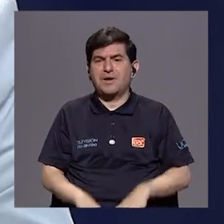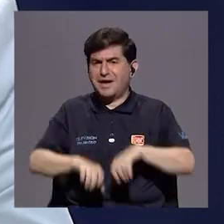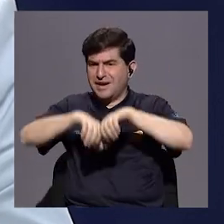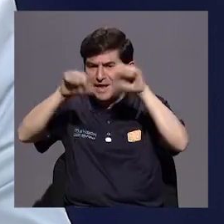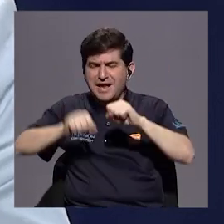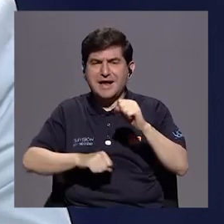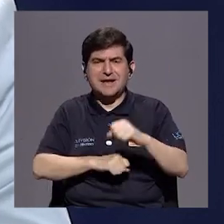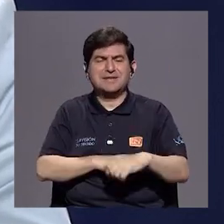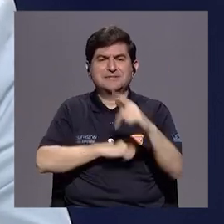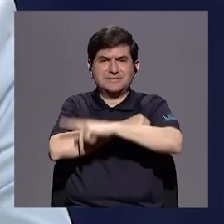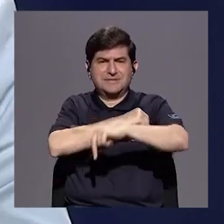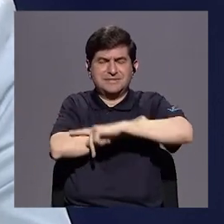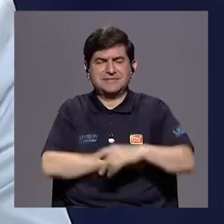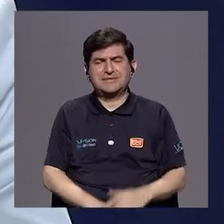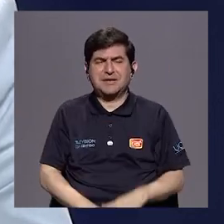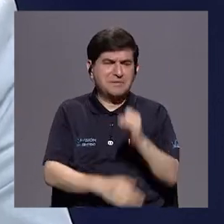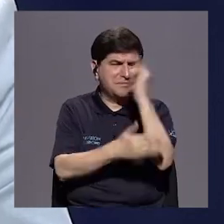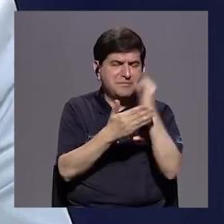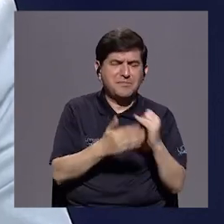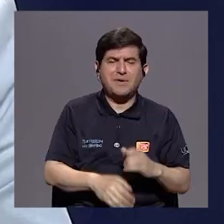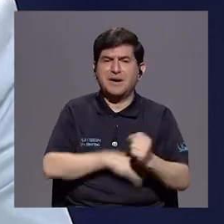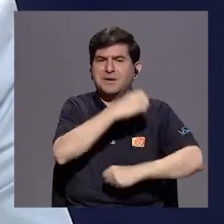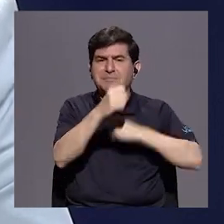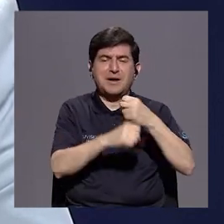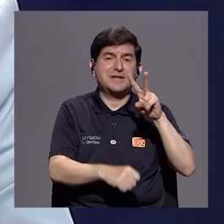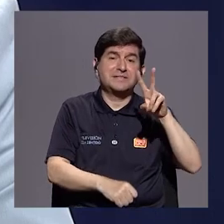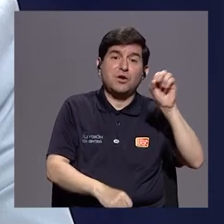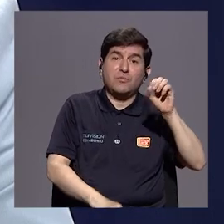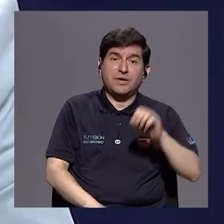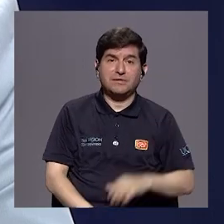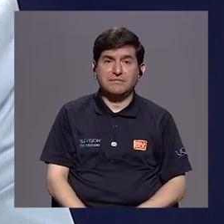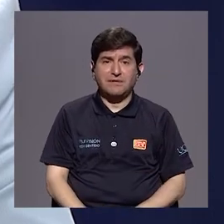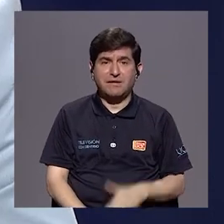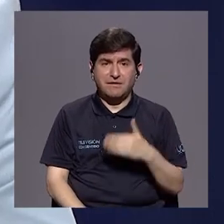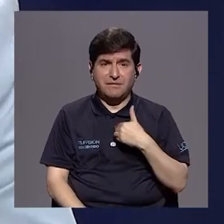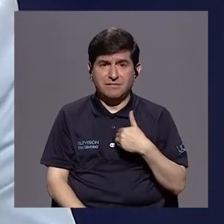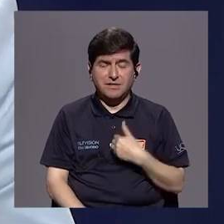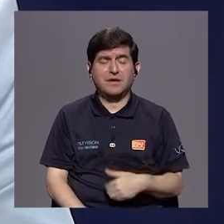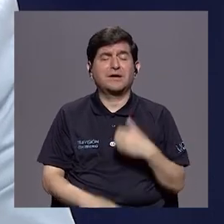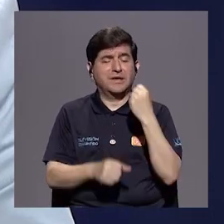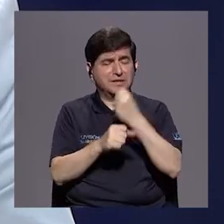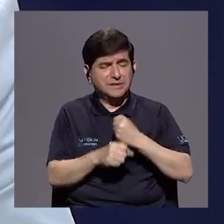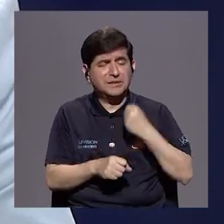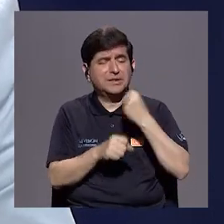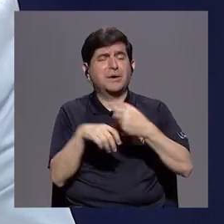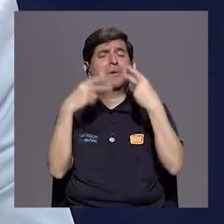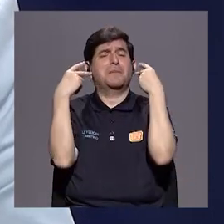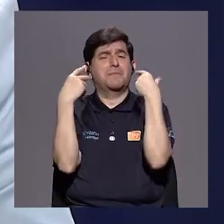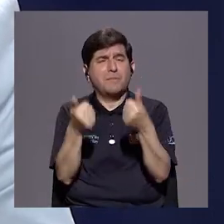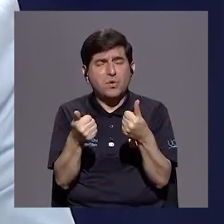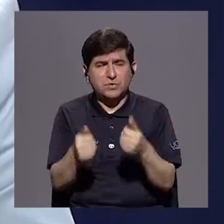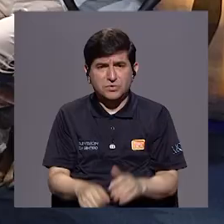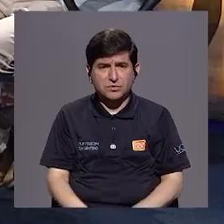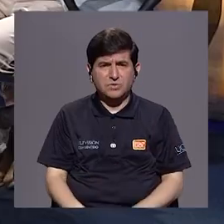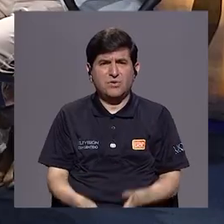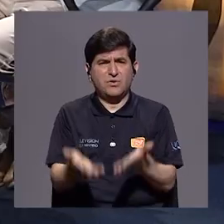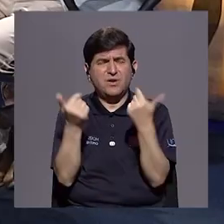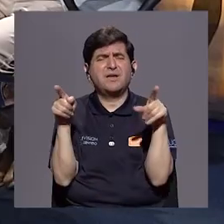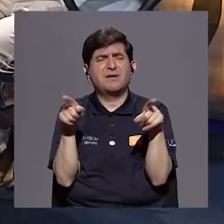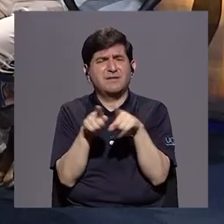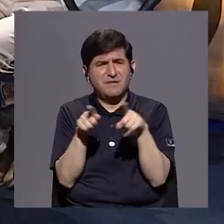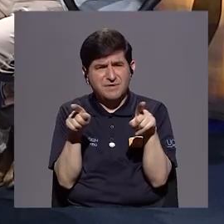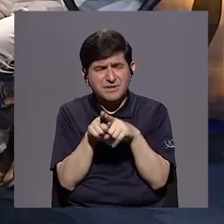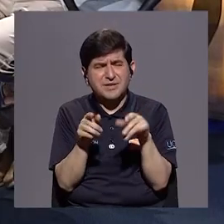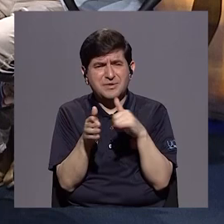estado sigue siendo un estado diseñado para la sociedad del siglo 20 tenemos que hacer un esfuerzo por jen bien y también así que